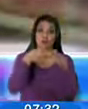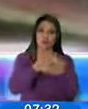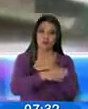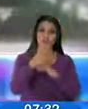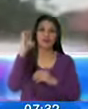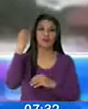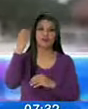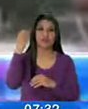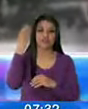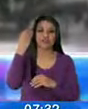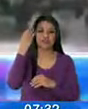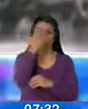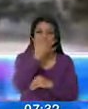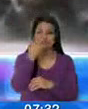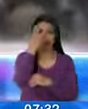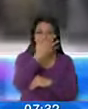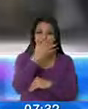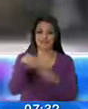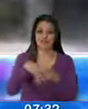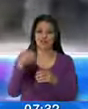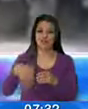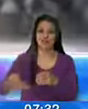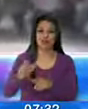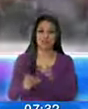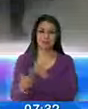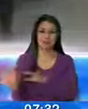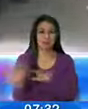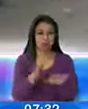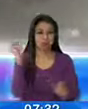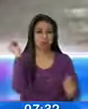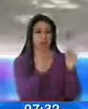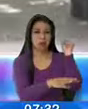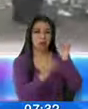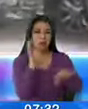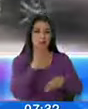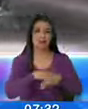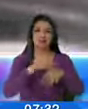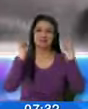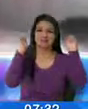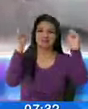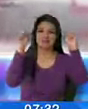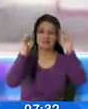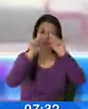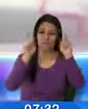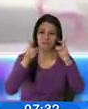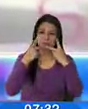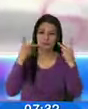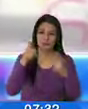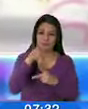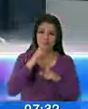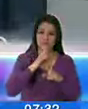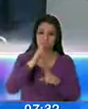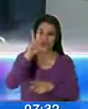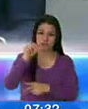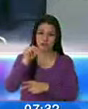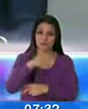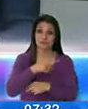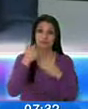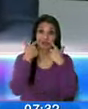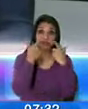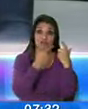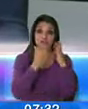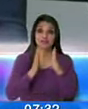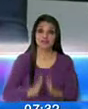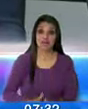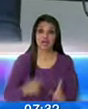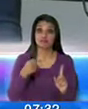estación radial en Quinindé, Esmeraldas, en el marco de su campaña por el no a la consulta popular y referéndum, el fiscal general de la Nación,